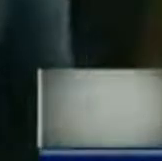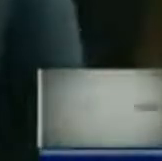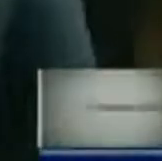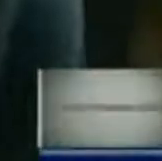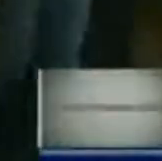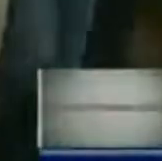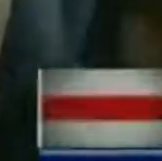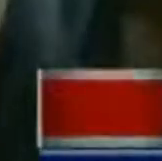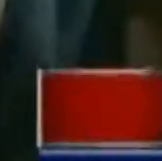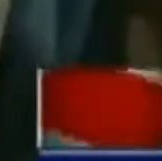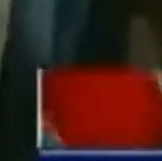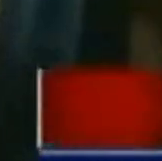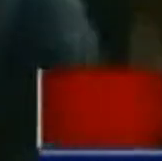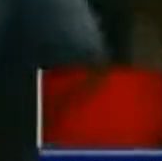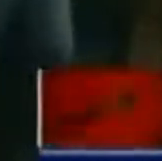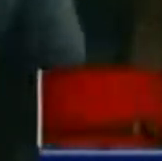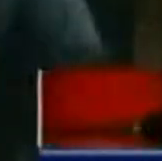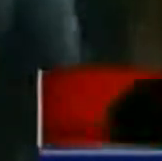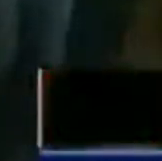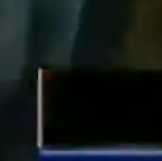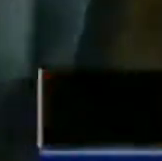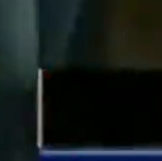comiendo tremendamente